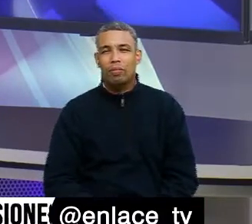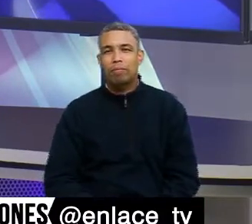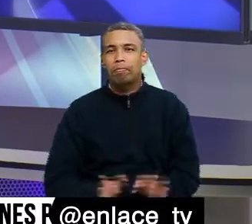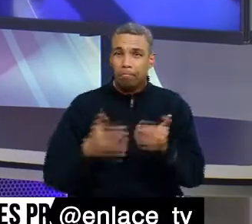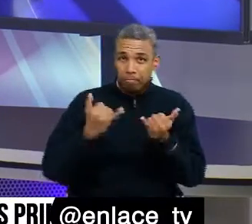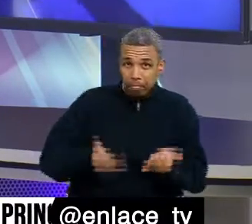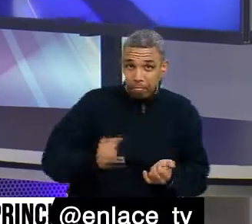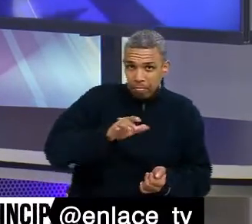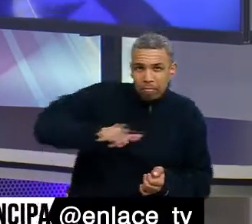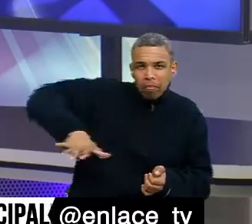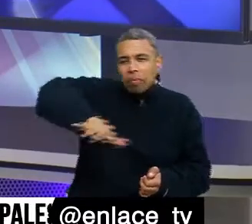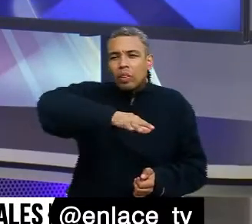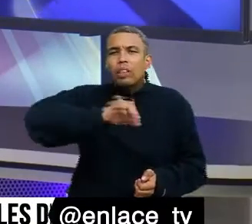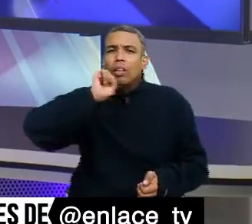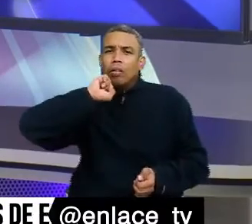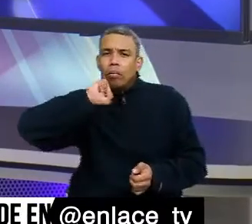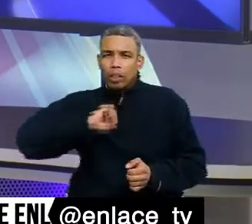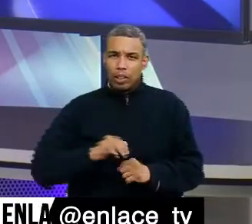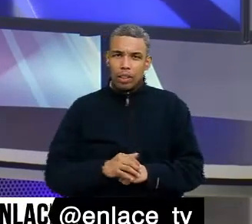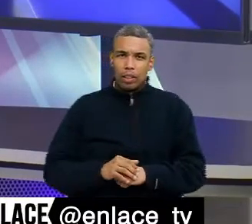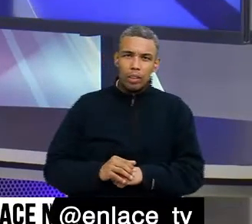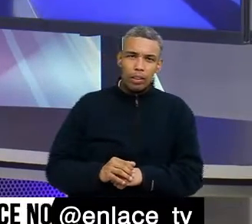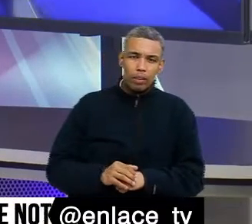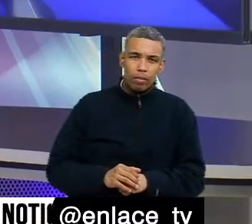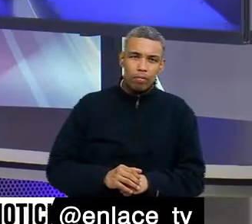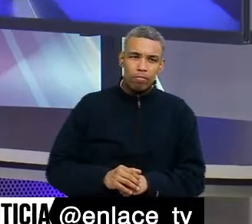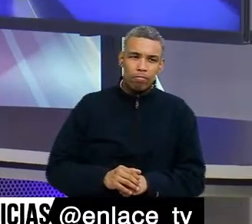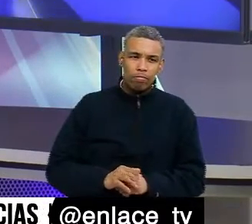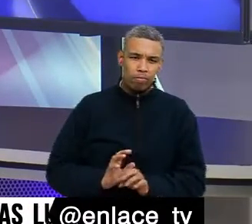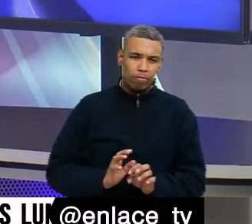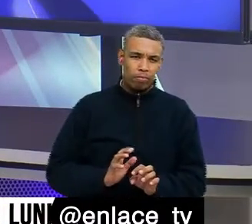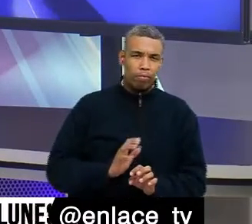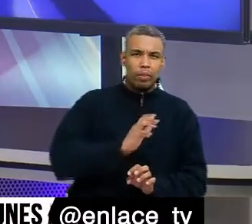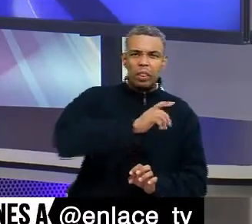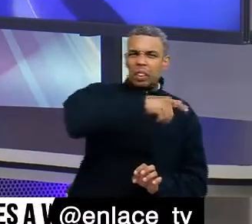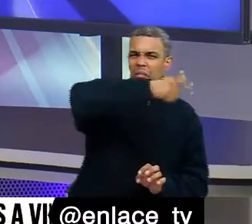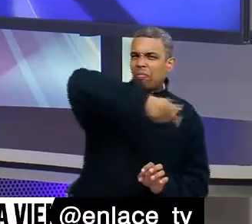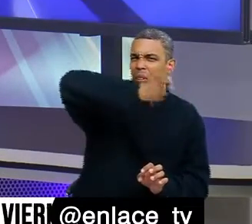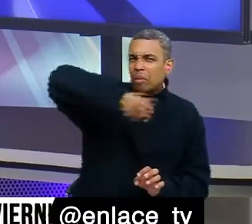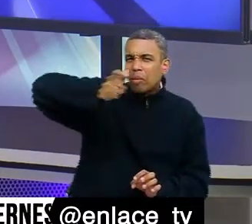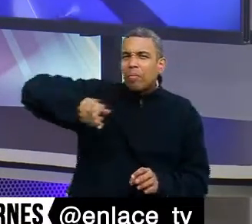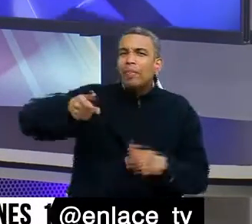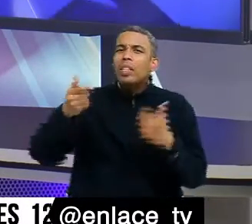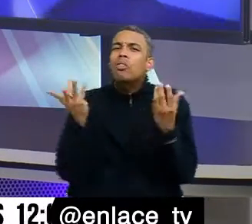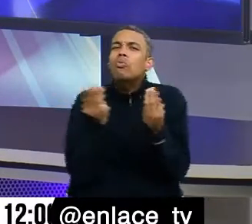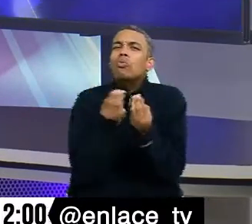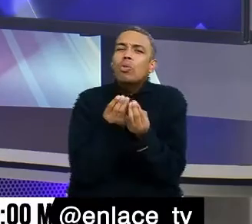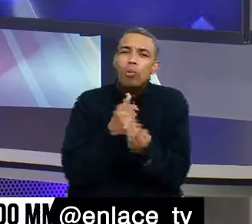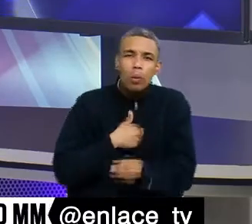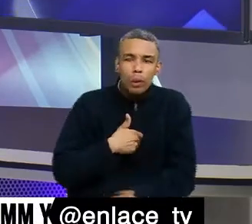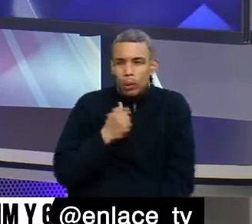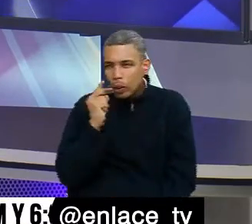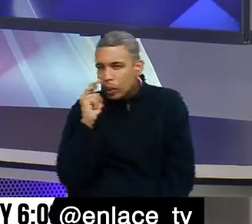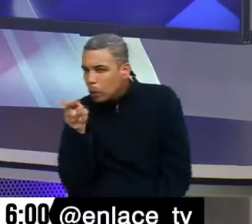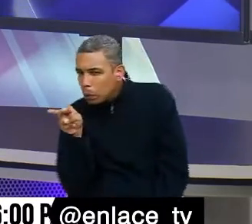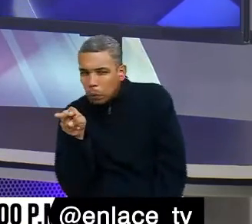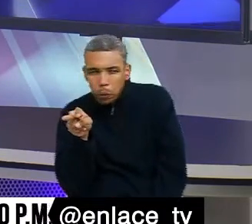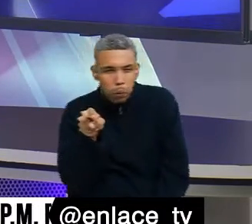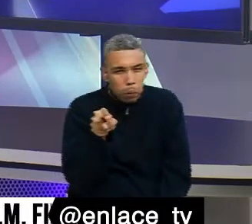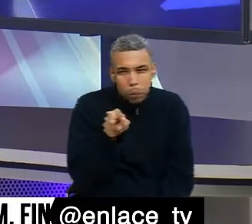con vigías para evitar que el centro de Barranca Bermeja sea invadido por las basuras. El pasado domingo inició esta labor con